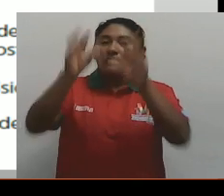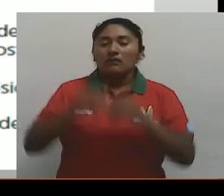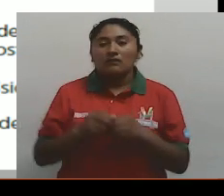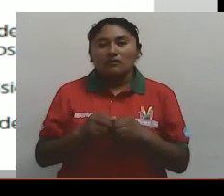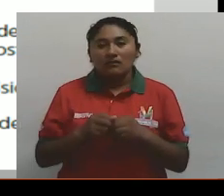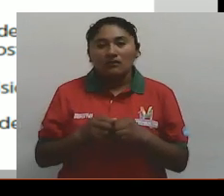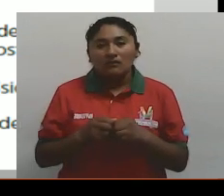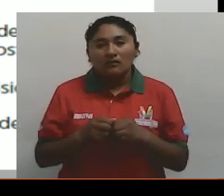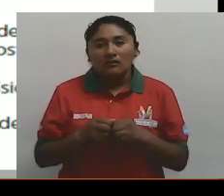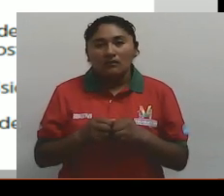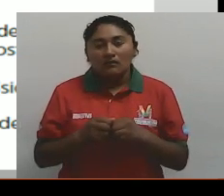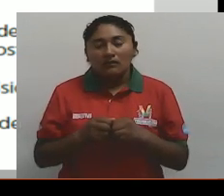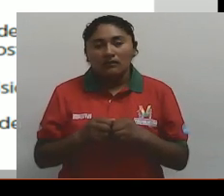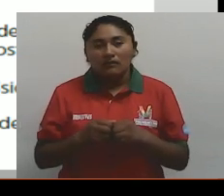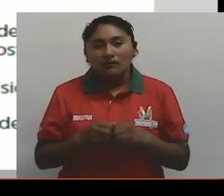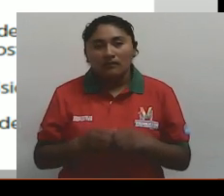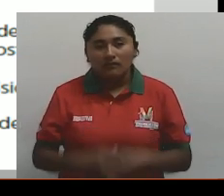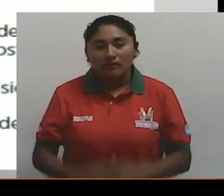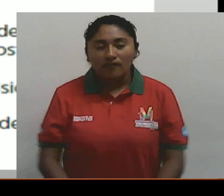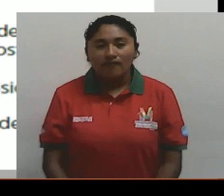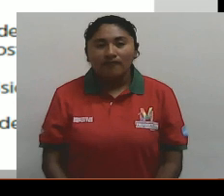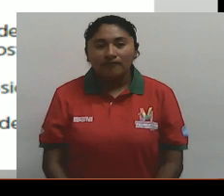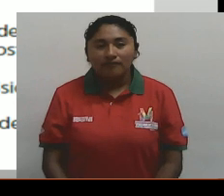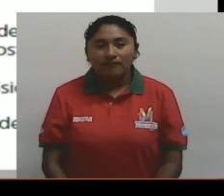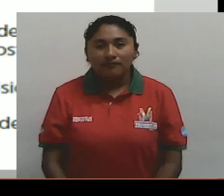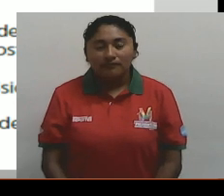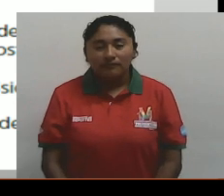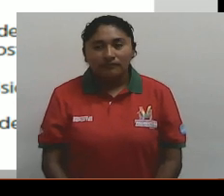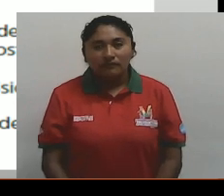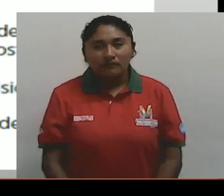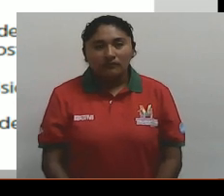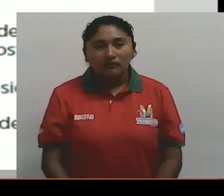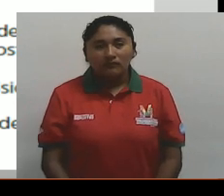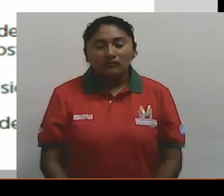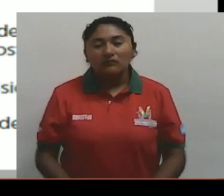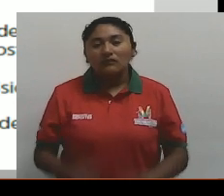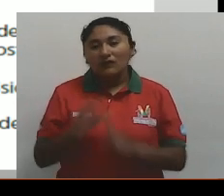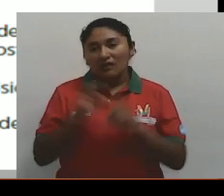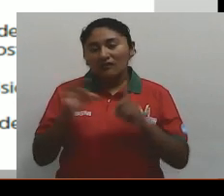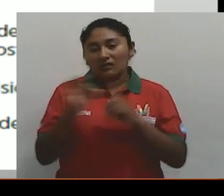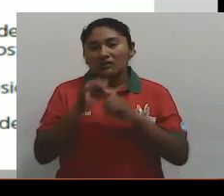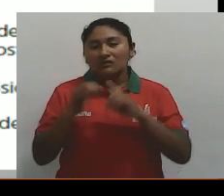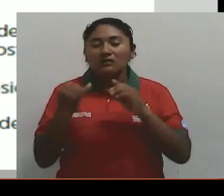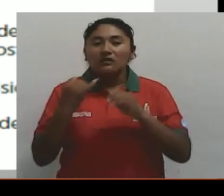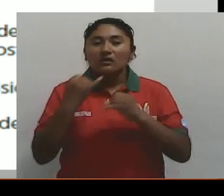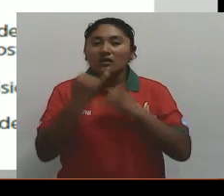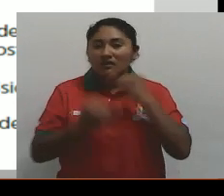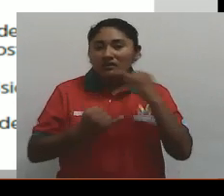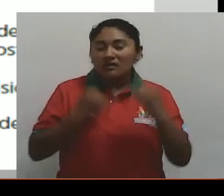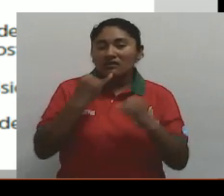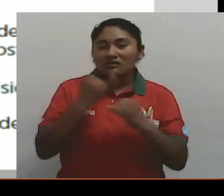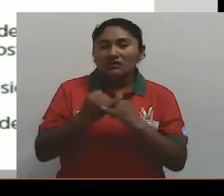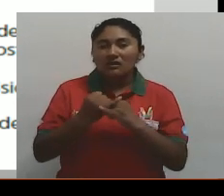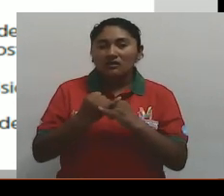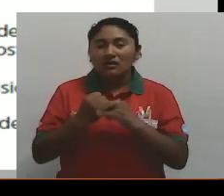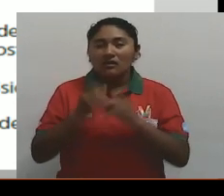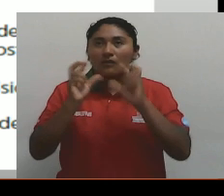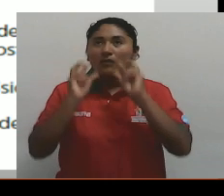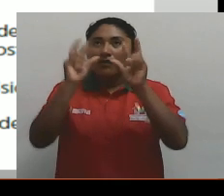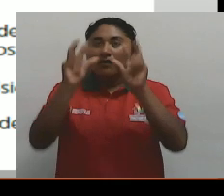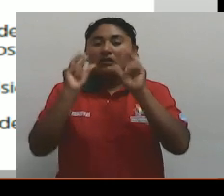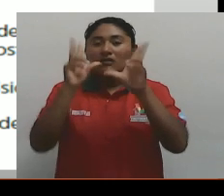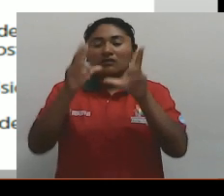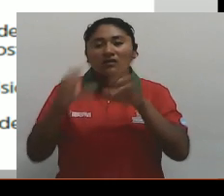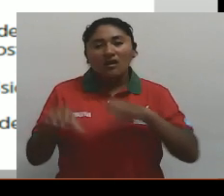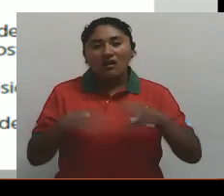contacto físico. En años recientes, la Federación Internacional de Voleibol ha hecho grandes avances en la adaptación del juego hacia una